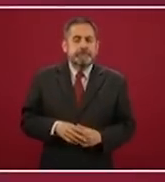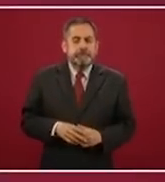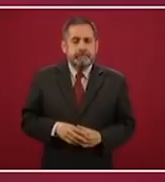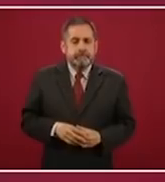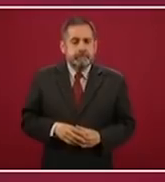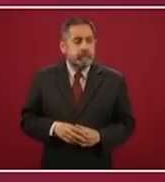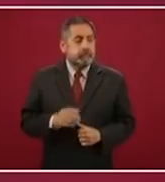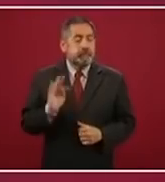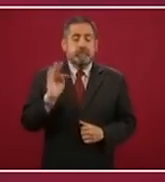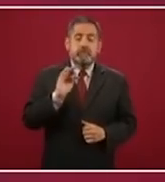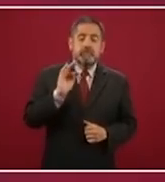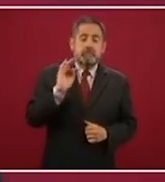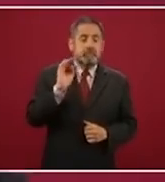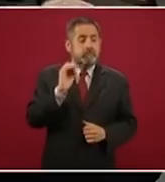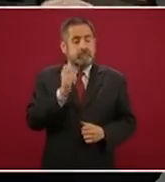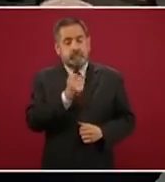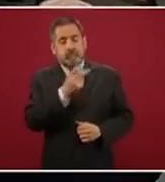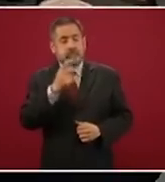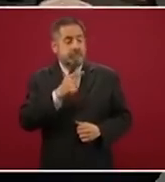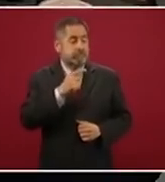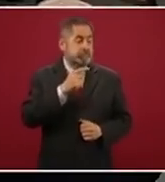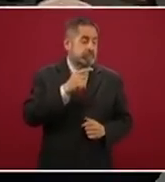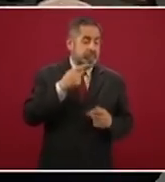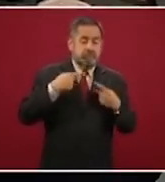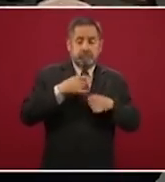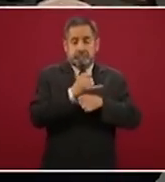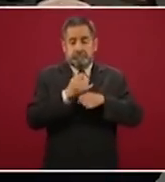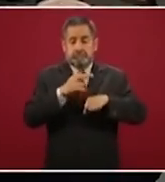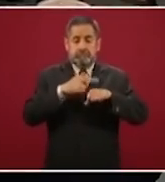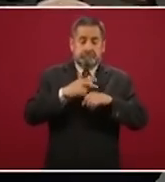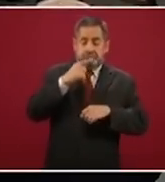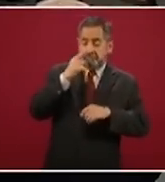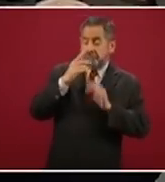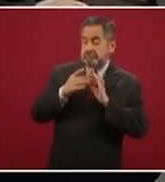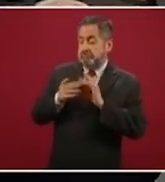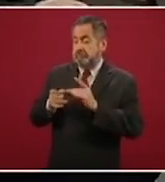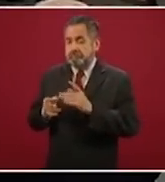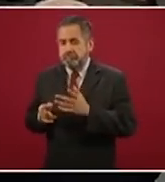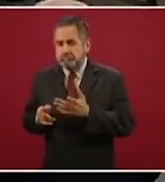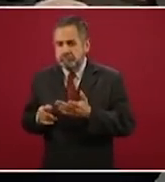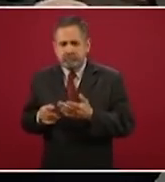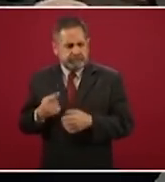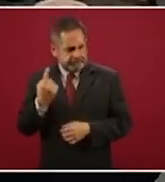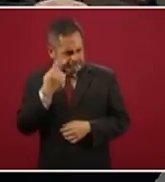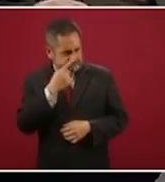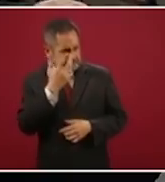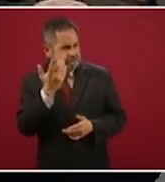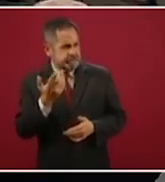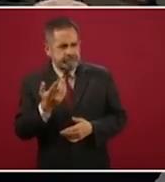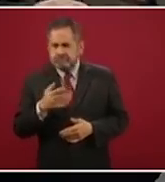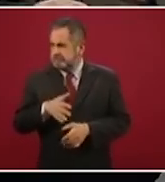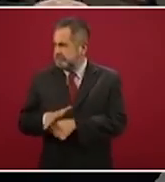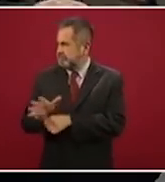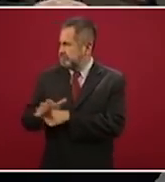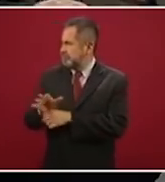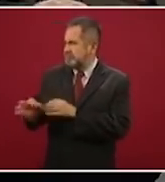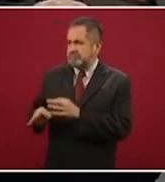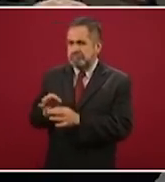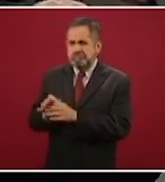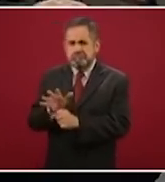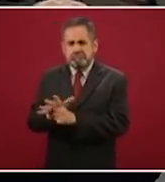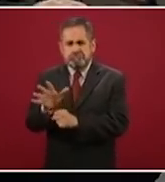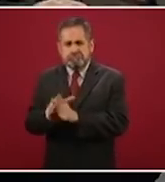muy presumido el inspector, ¿y a qué vienes? Si aquí tengo